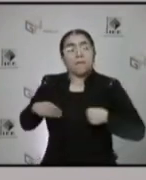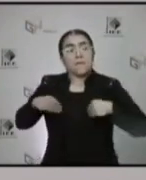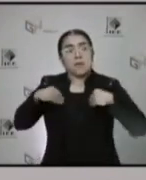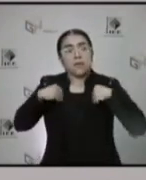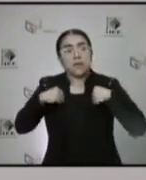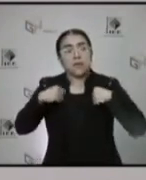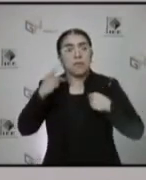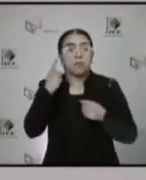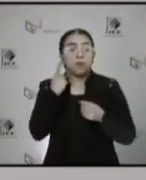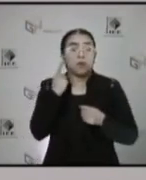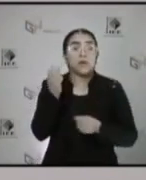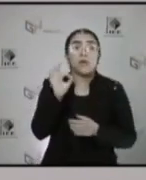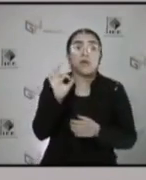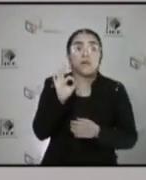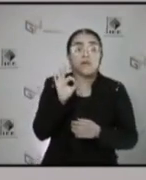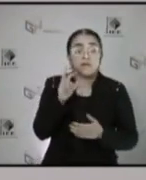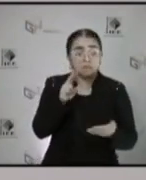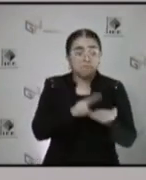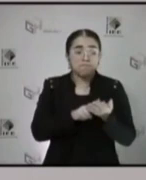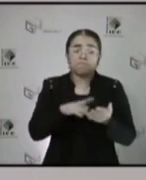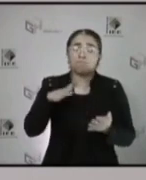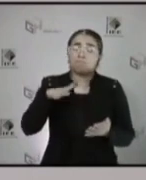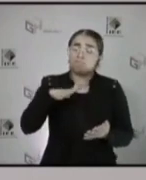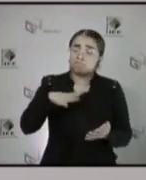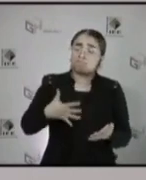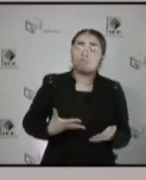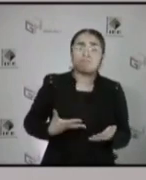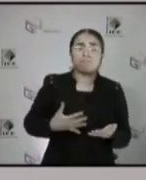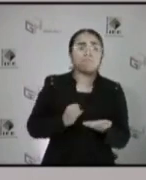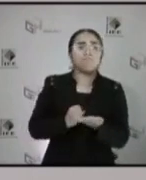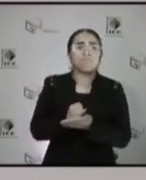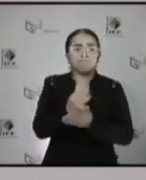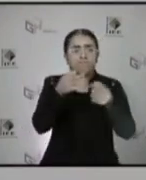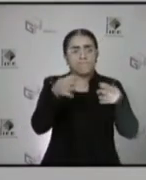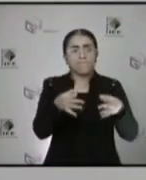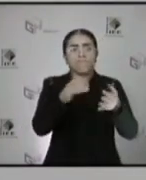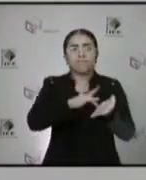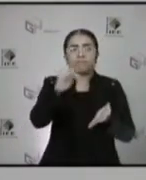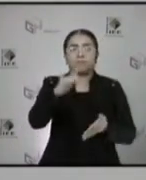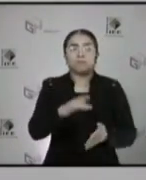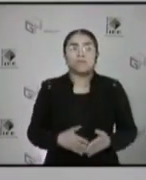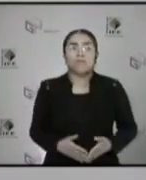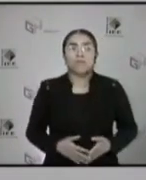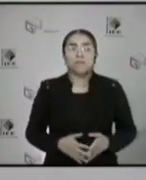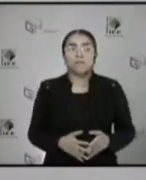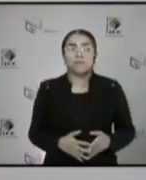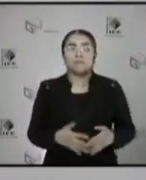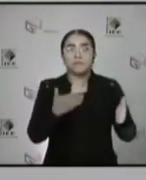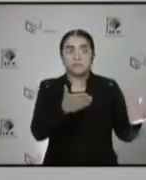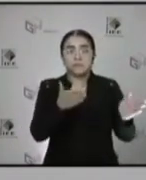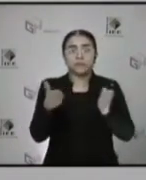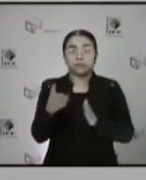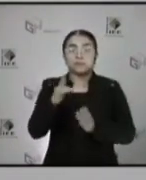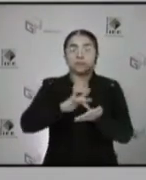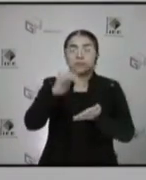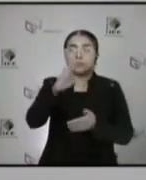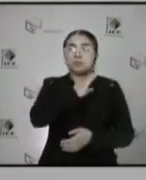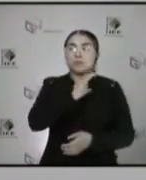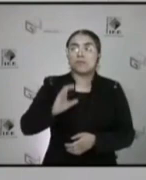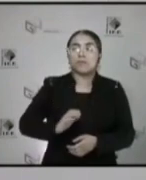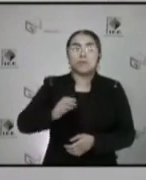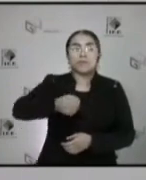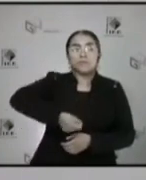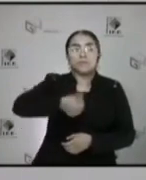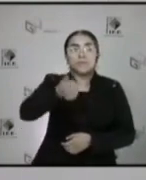tomar una decisión con valor y con decisión. Gracias. Gracias, candidato. Vamos al espacio de contrarréplicas y el primero en tomar